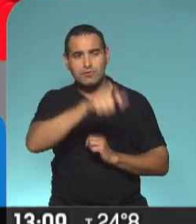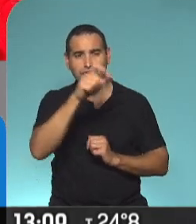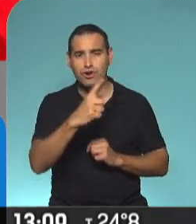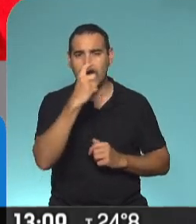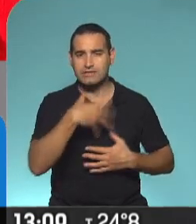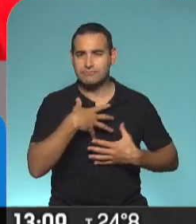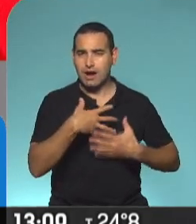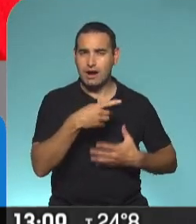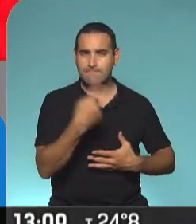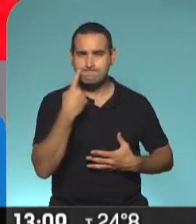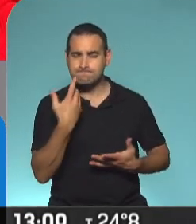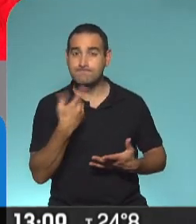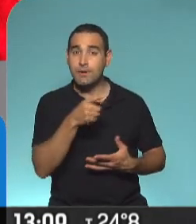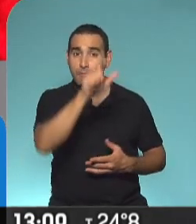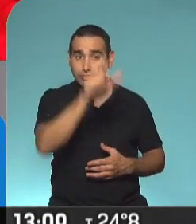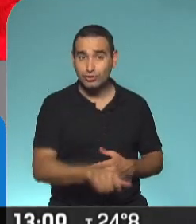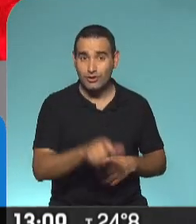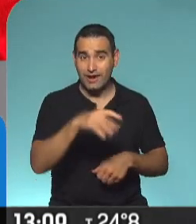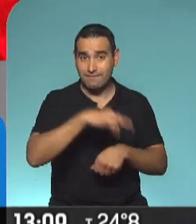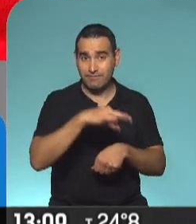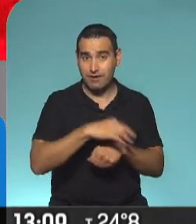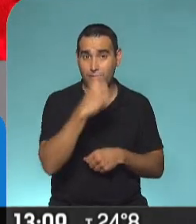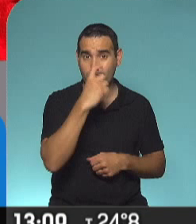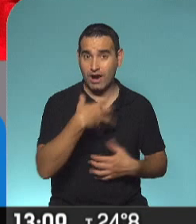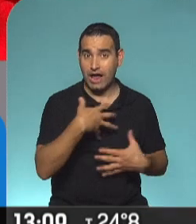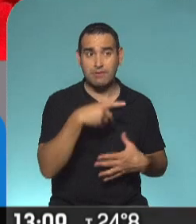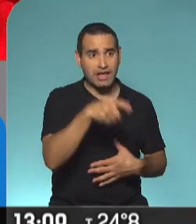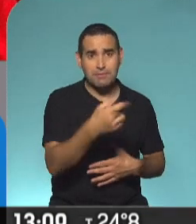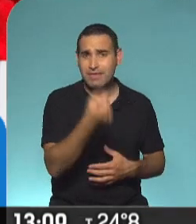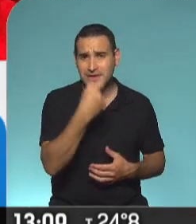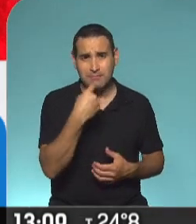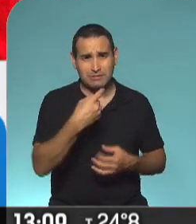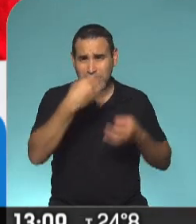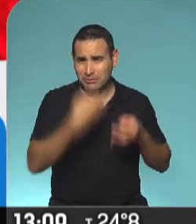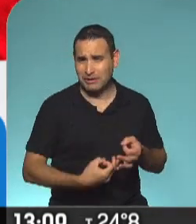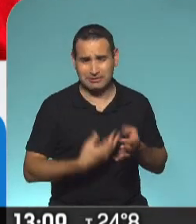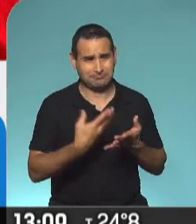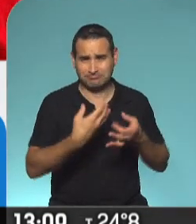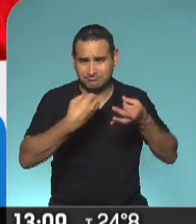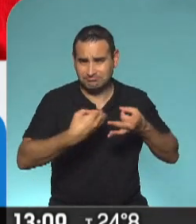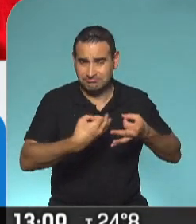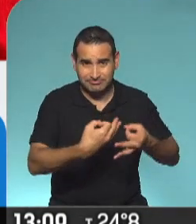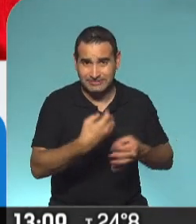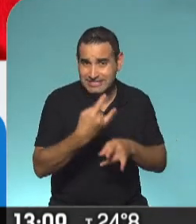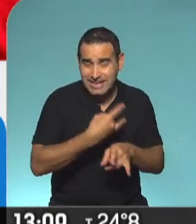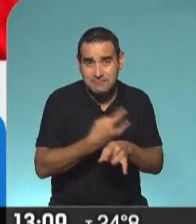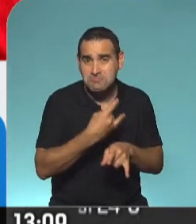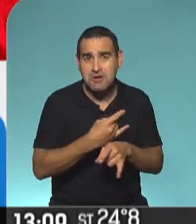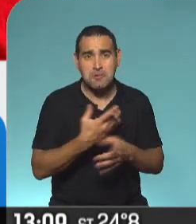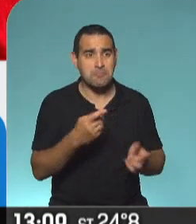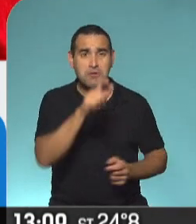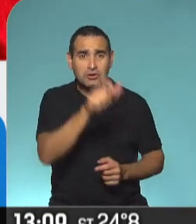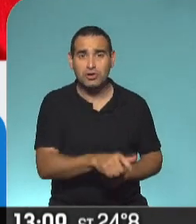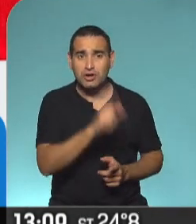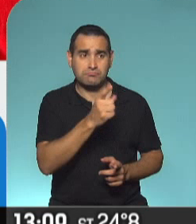asmáticos. El paciente asmático que cumple correctamente con su medicación y que está compensado, no se lo considera una persona